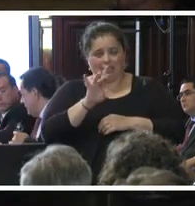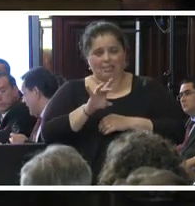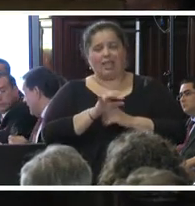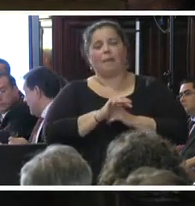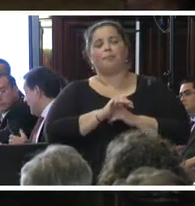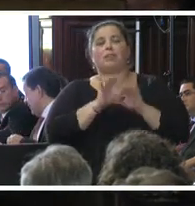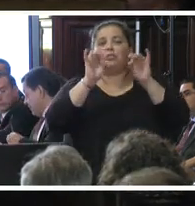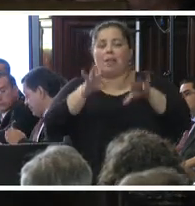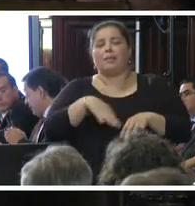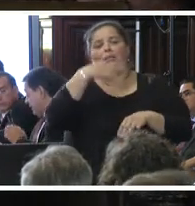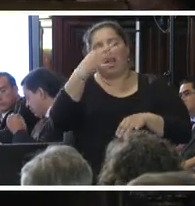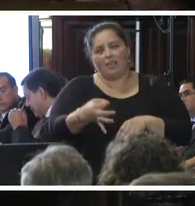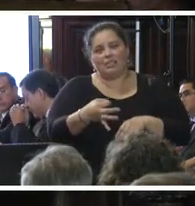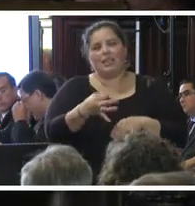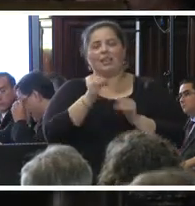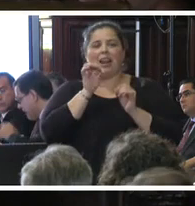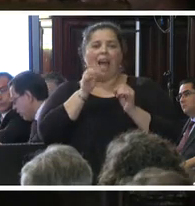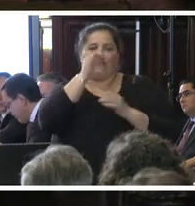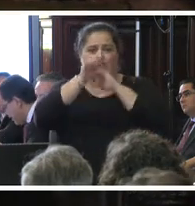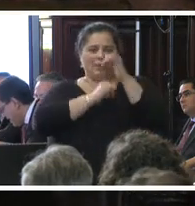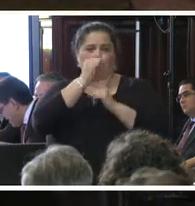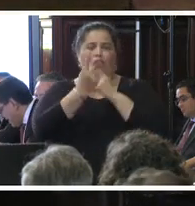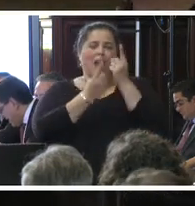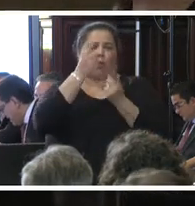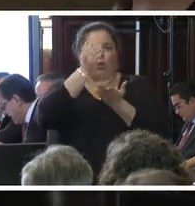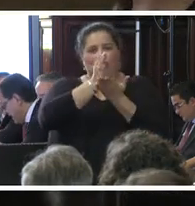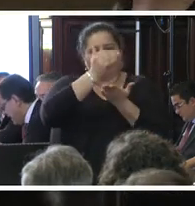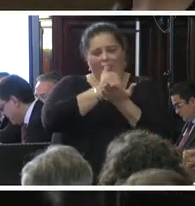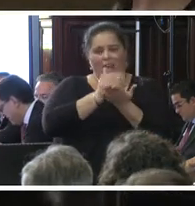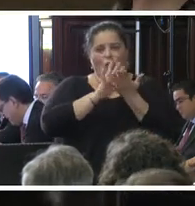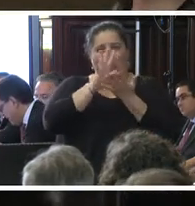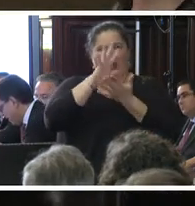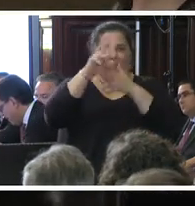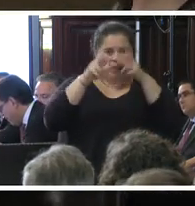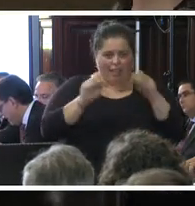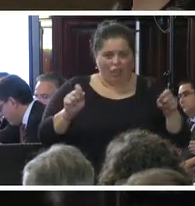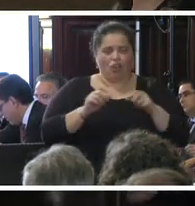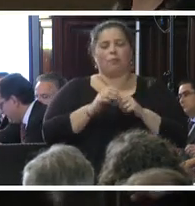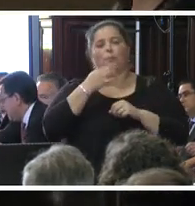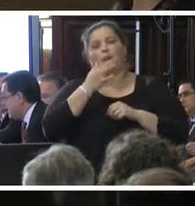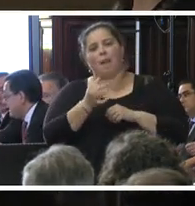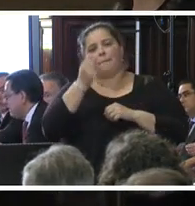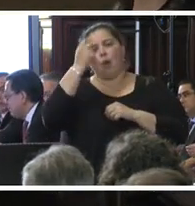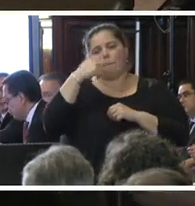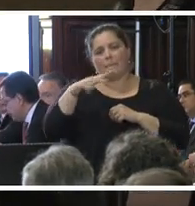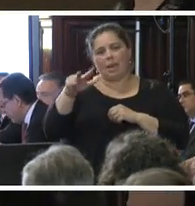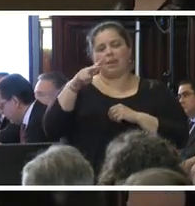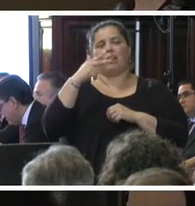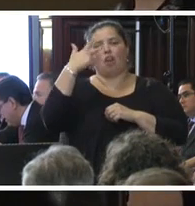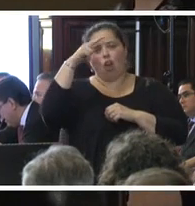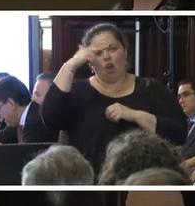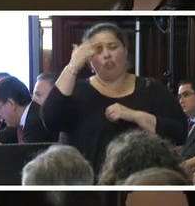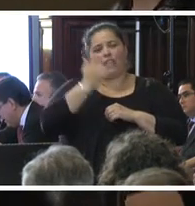a precisar la información de algunos estados de la región. Miren, por ejemplo, México tiene